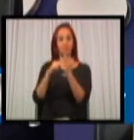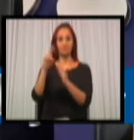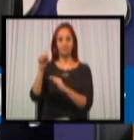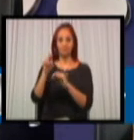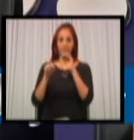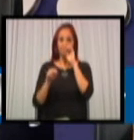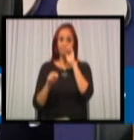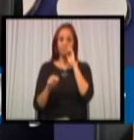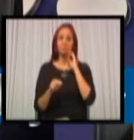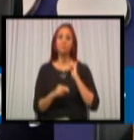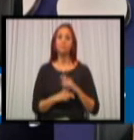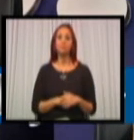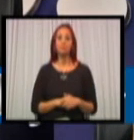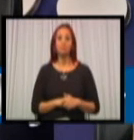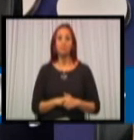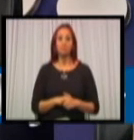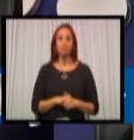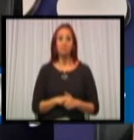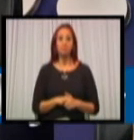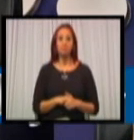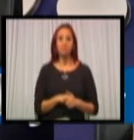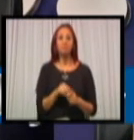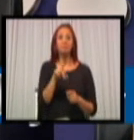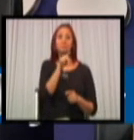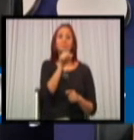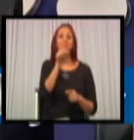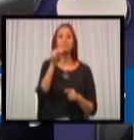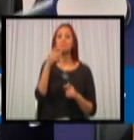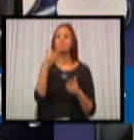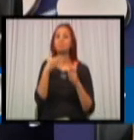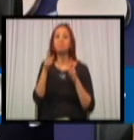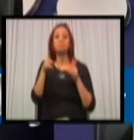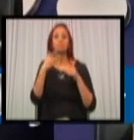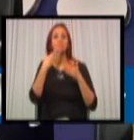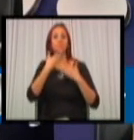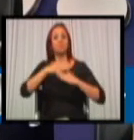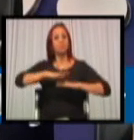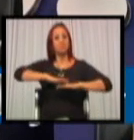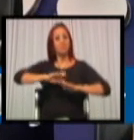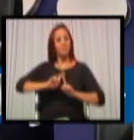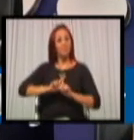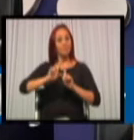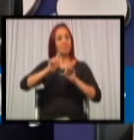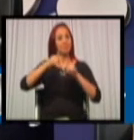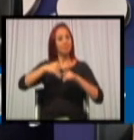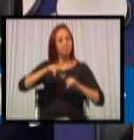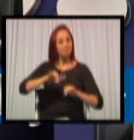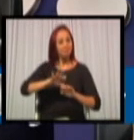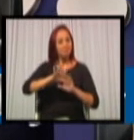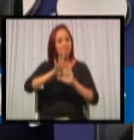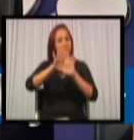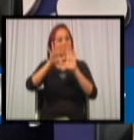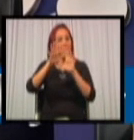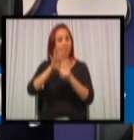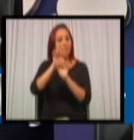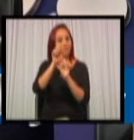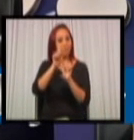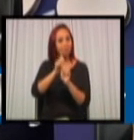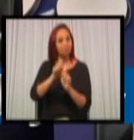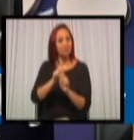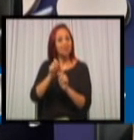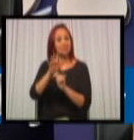de colones. Es dinero que cualquiera diría suficiente, sin embargo, aclarando el punto,